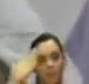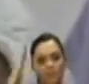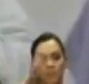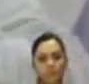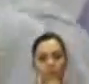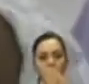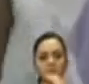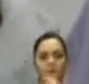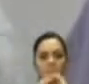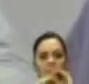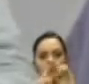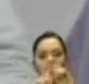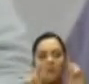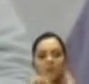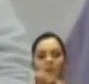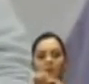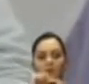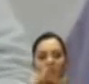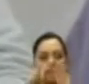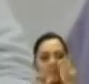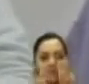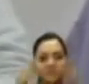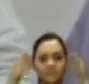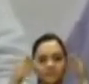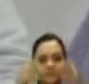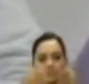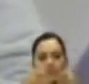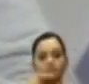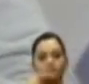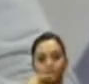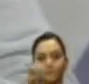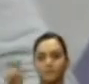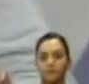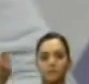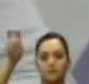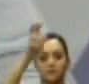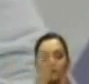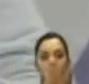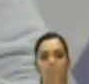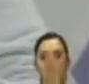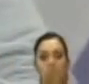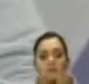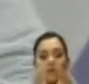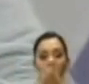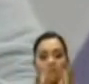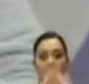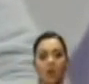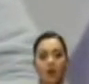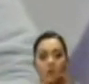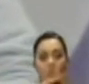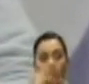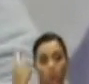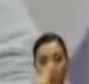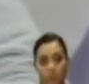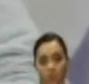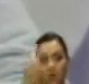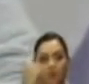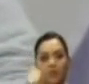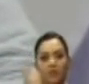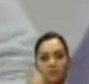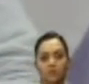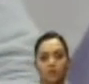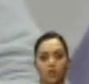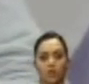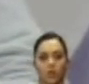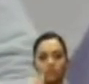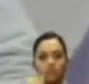el inicio esto, falta mucho. Se llama Tour en el Golfo. Es el valor de por un día de $10 para